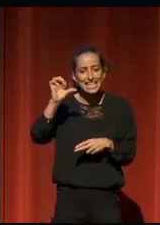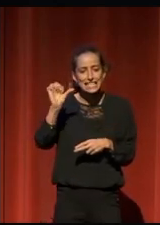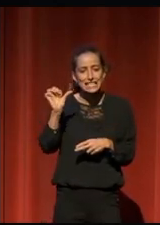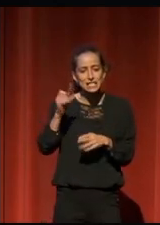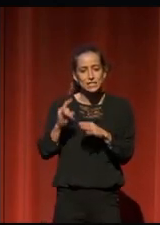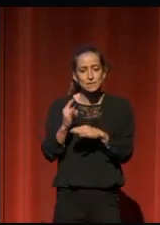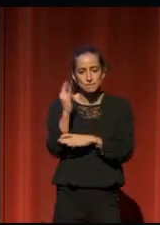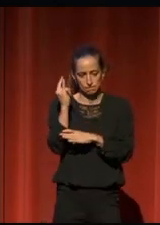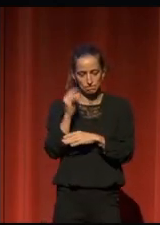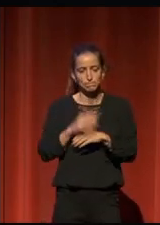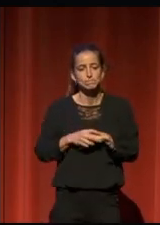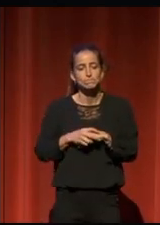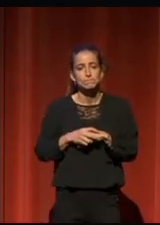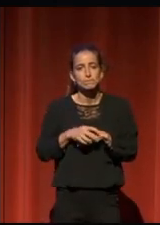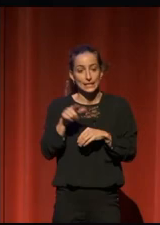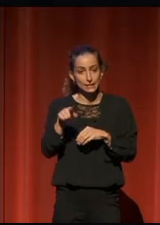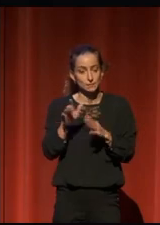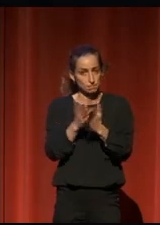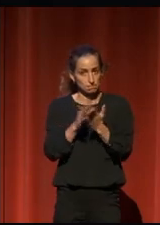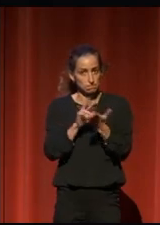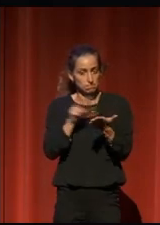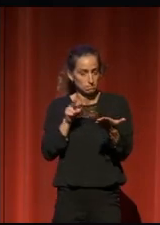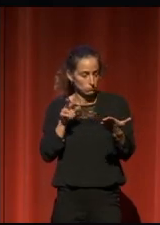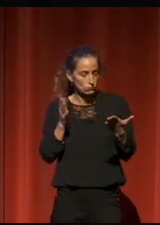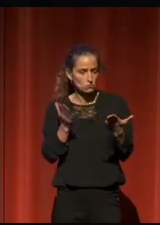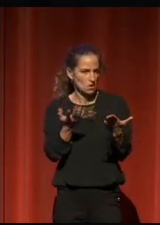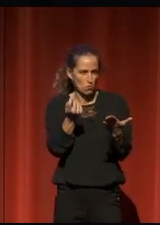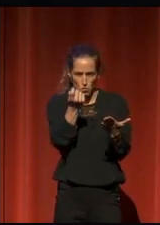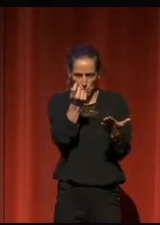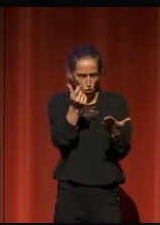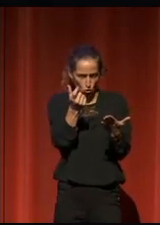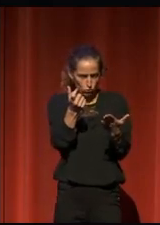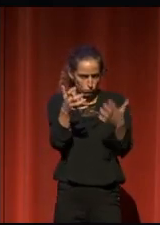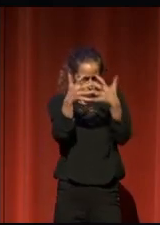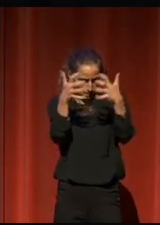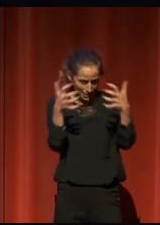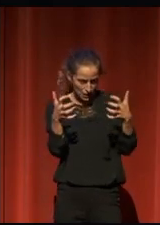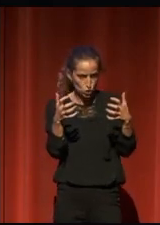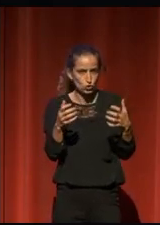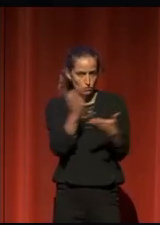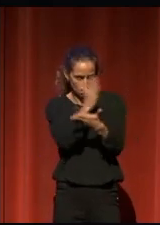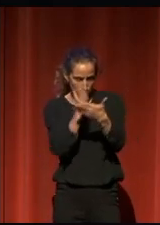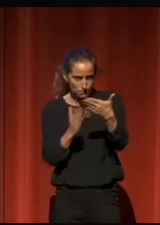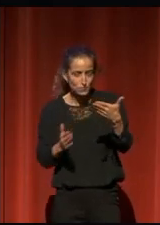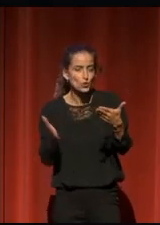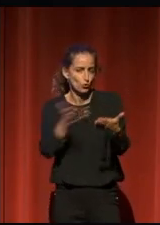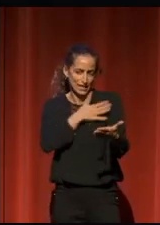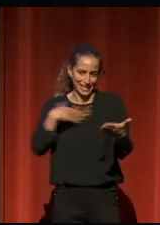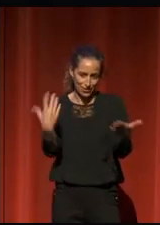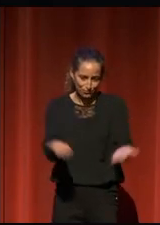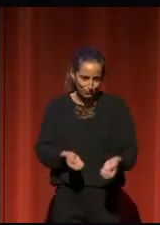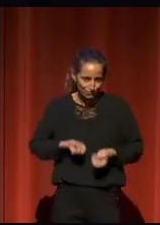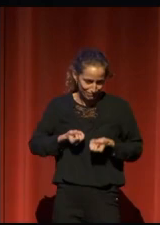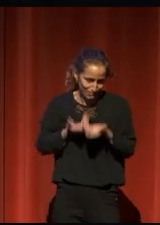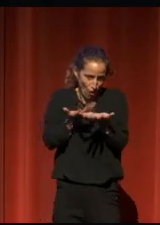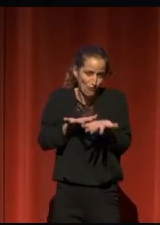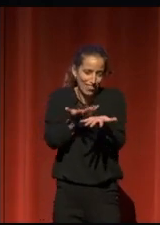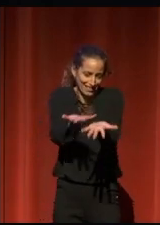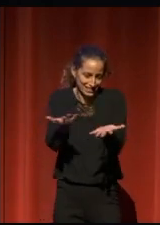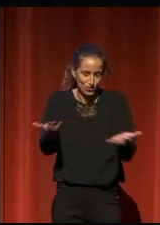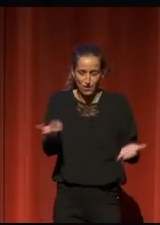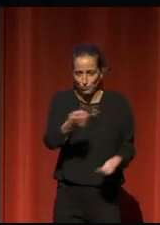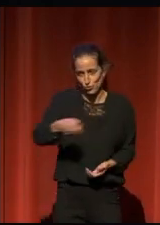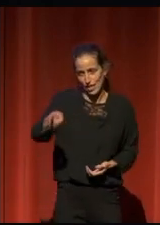esta lectura, son unos pocos versos y deseo ofrecérselos a ustedes.